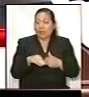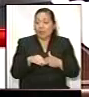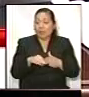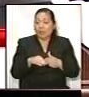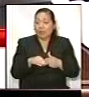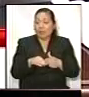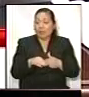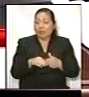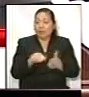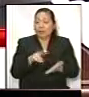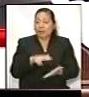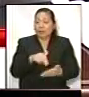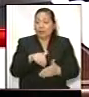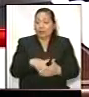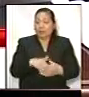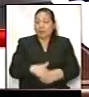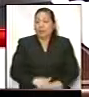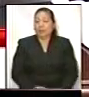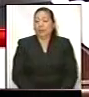va a votar.